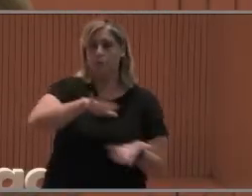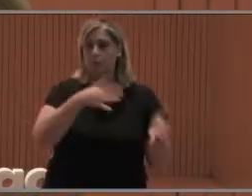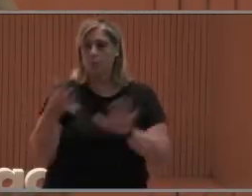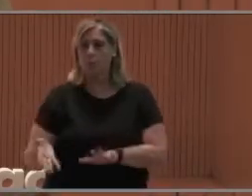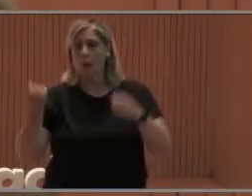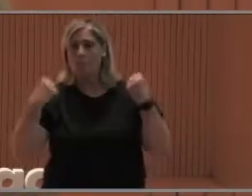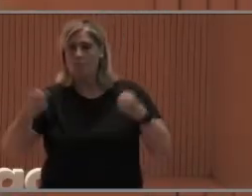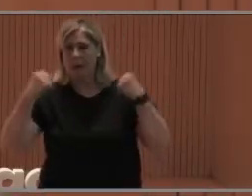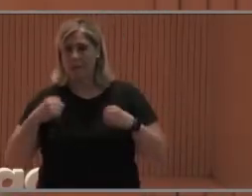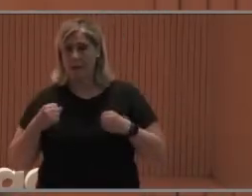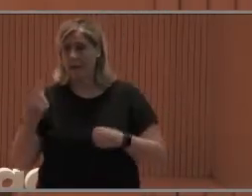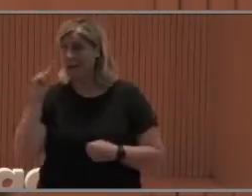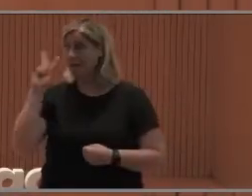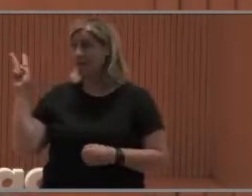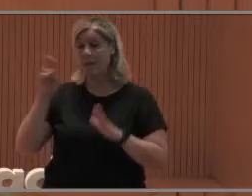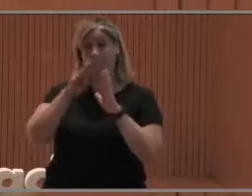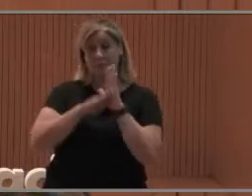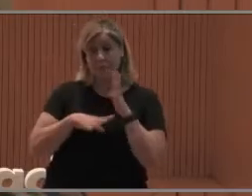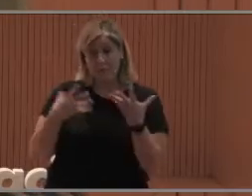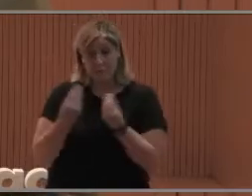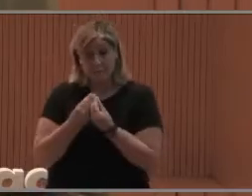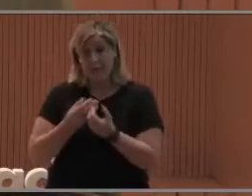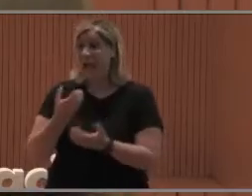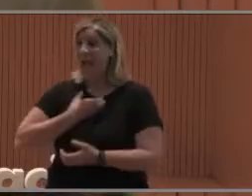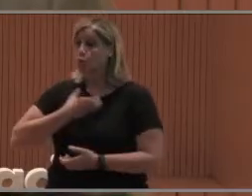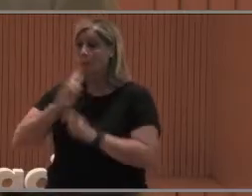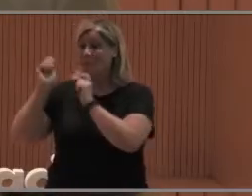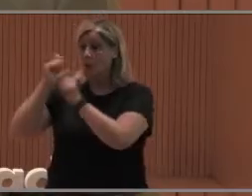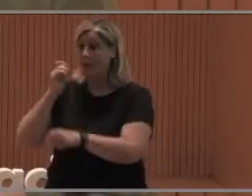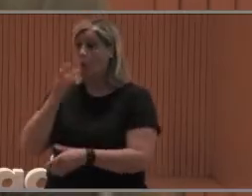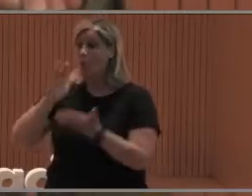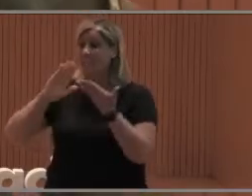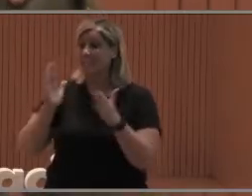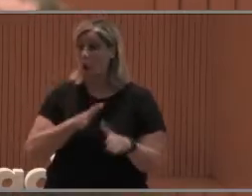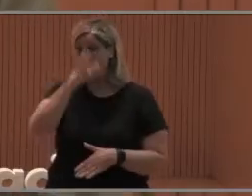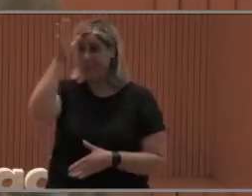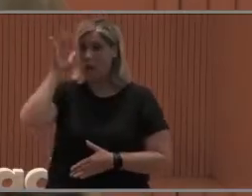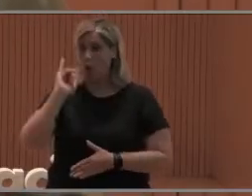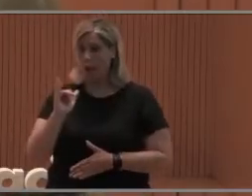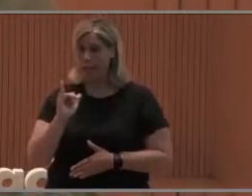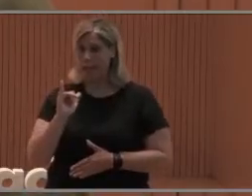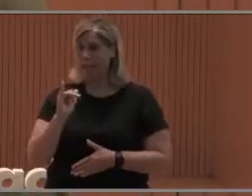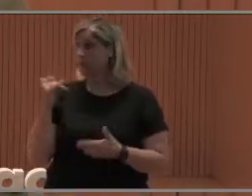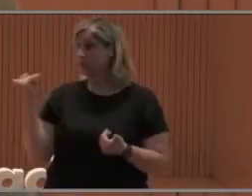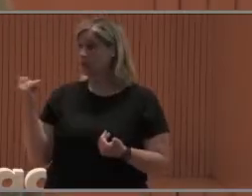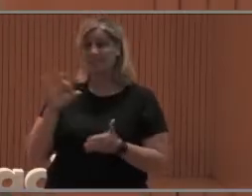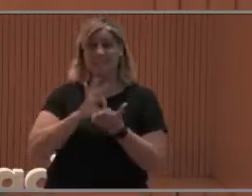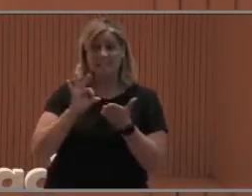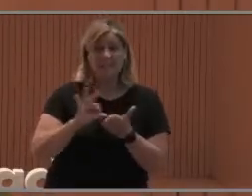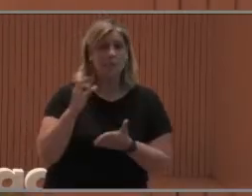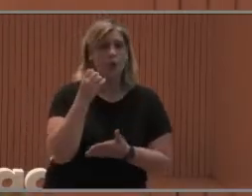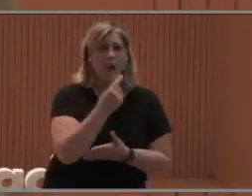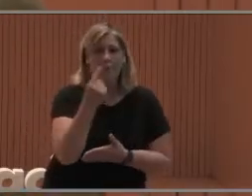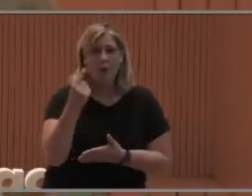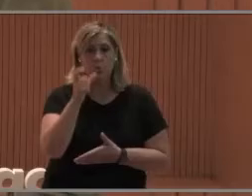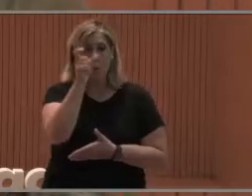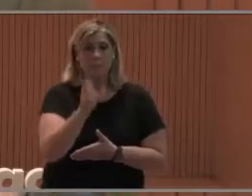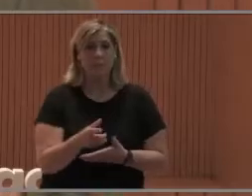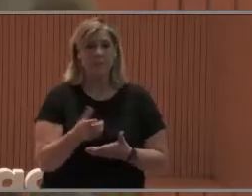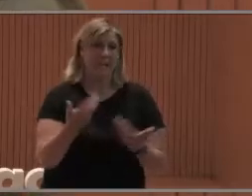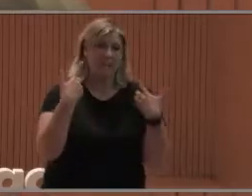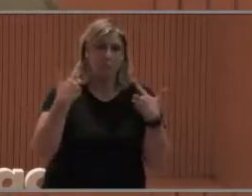ejemplo, un conjunto de medidas del Ayuntamiento de Zaragoza cuando hay una ola de calor y cada servicio tiene una responsabilidad que